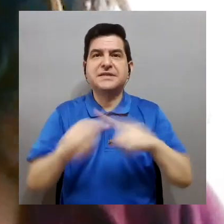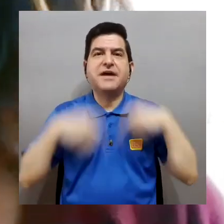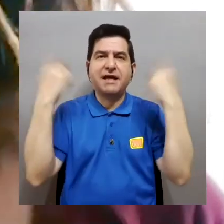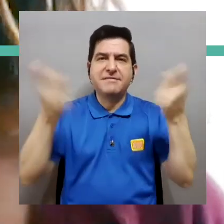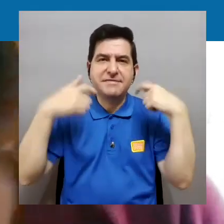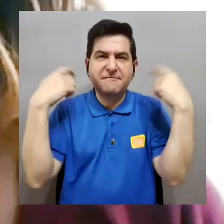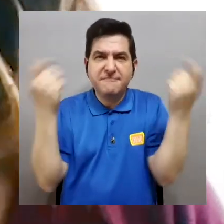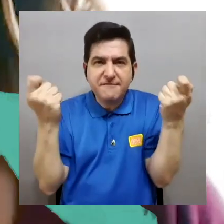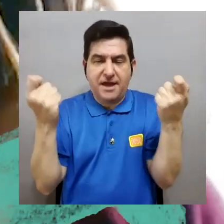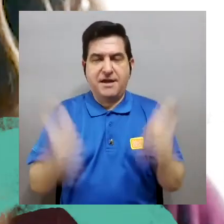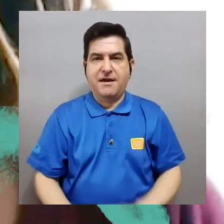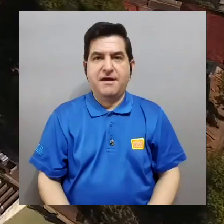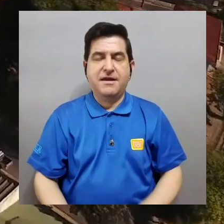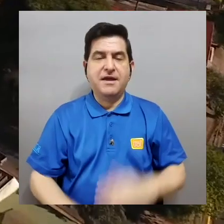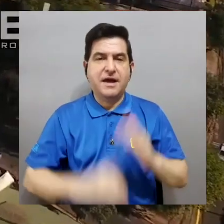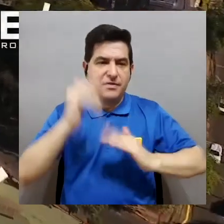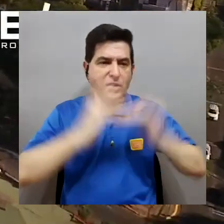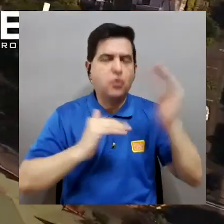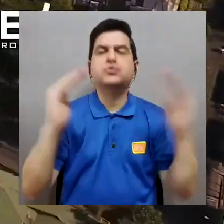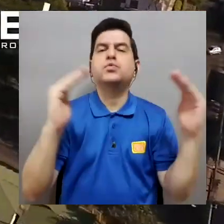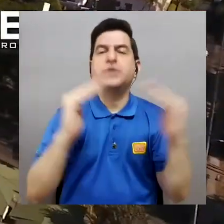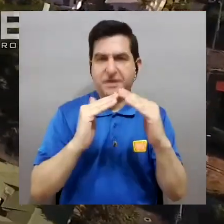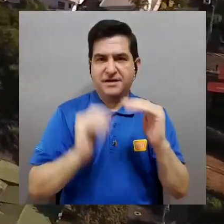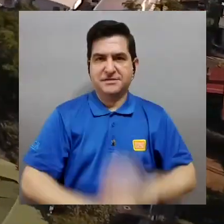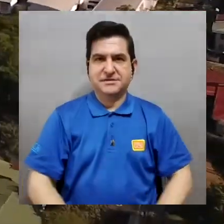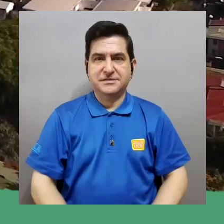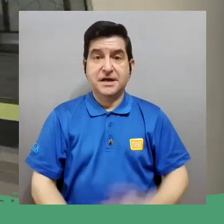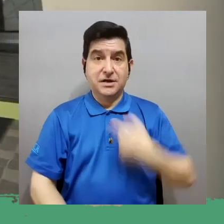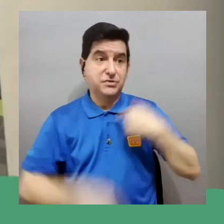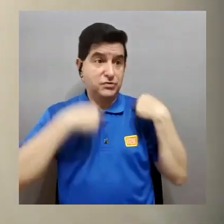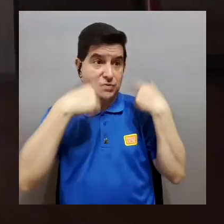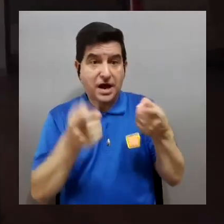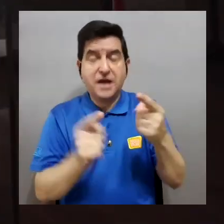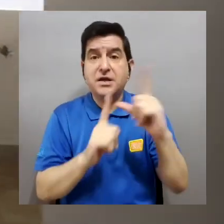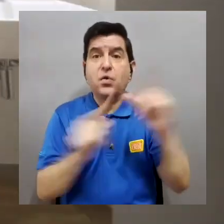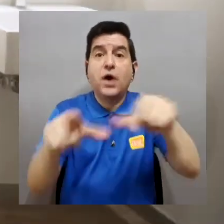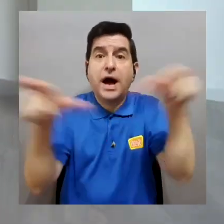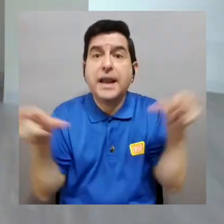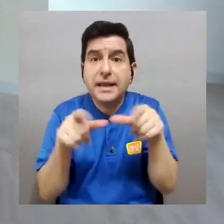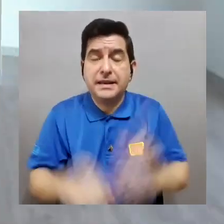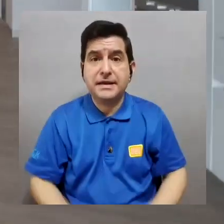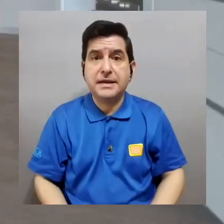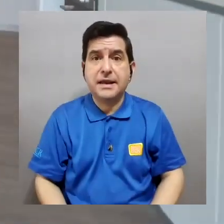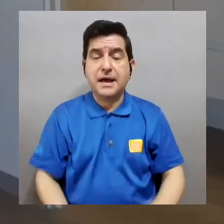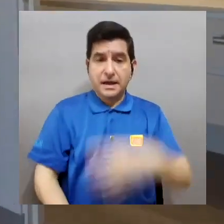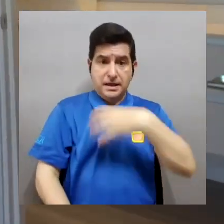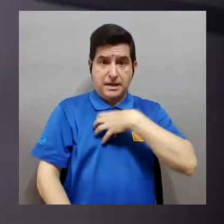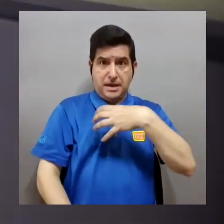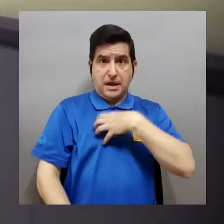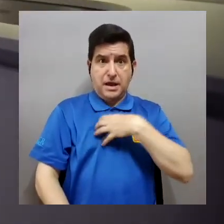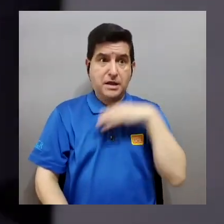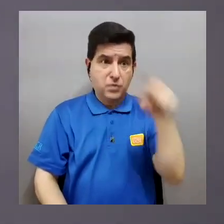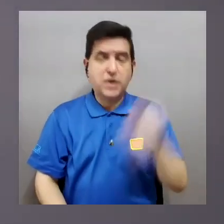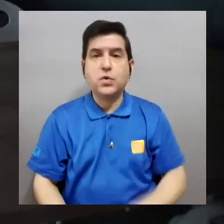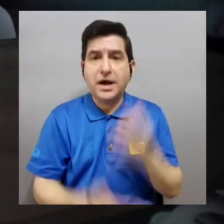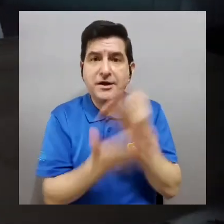otra feria de estas, ¿verdad? De Construcasa o esas cosas, y cuando he ido a alquilar algún lugar y el dueño me dice que